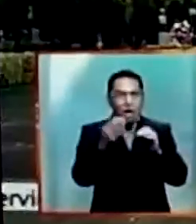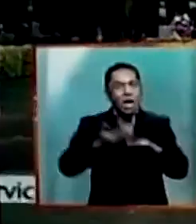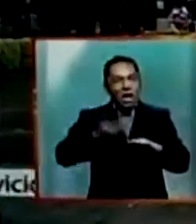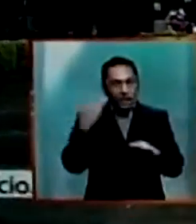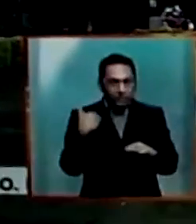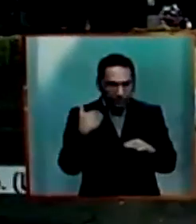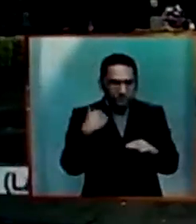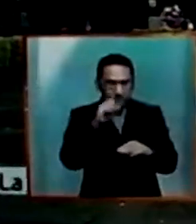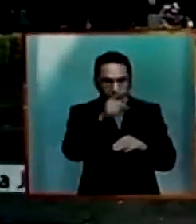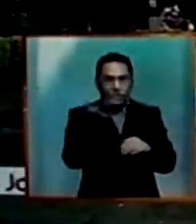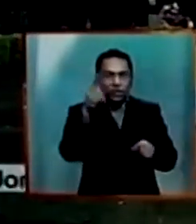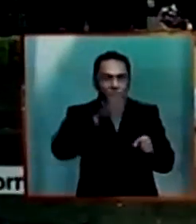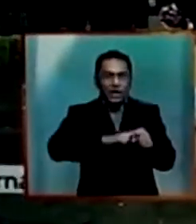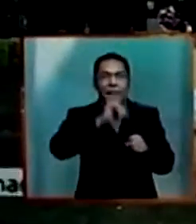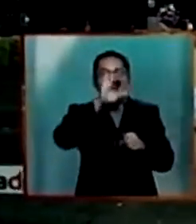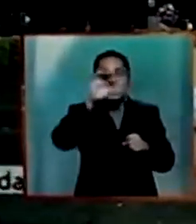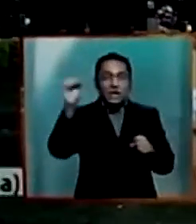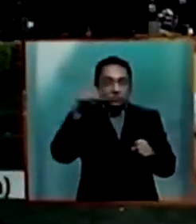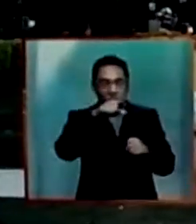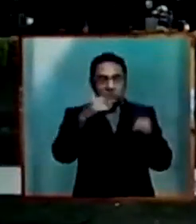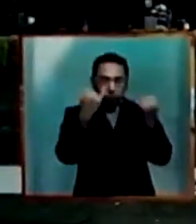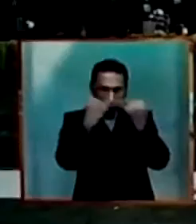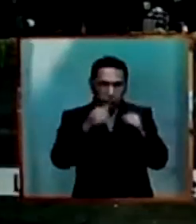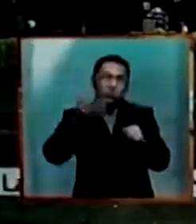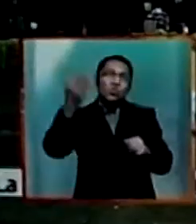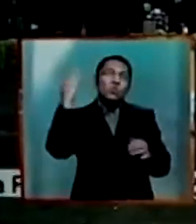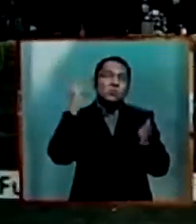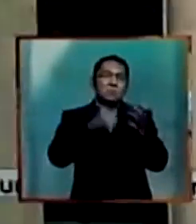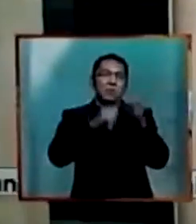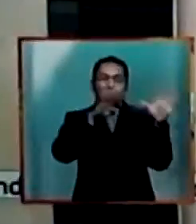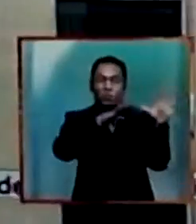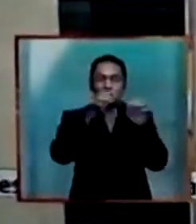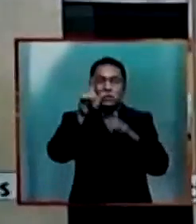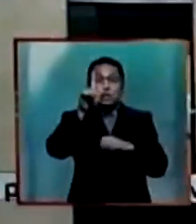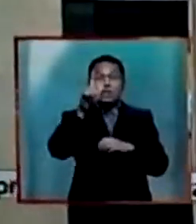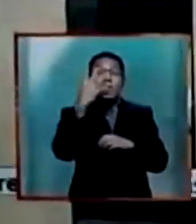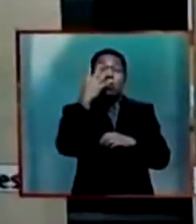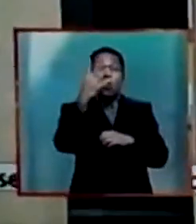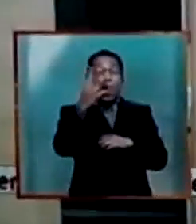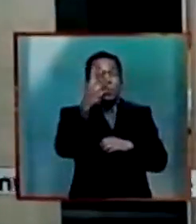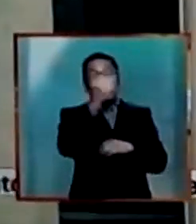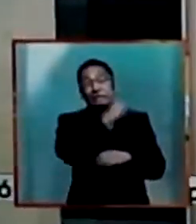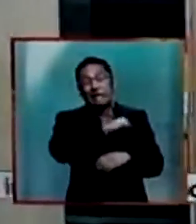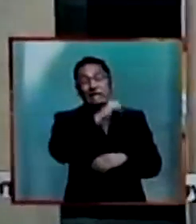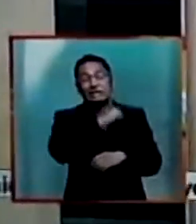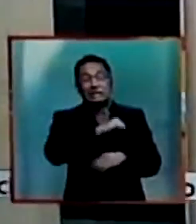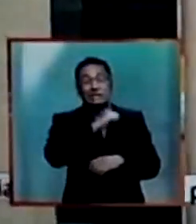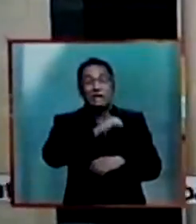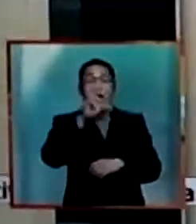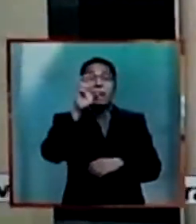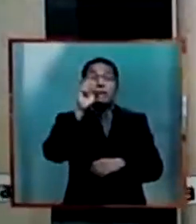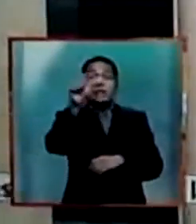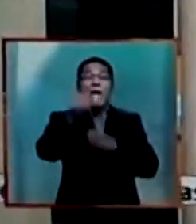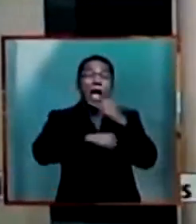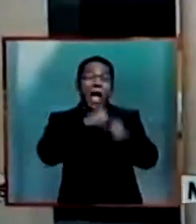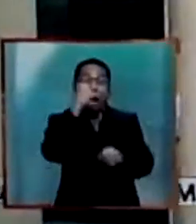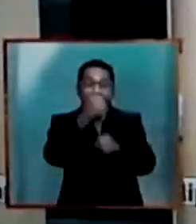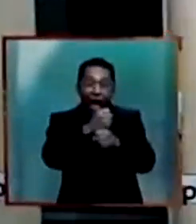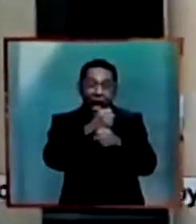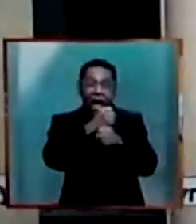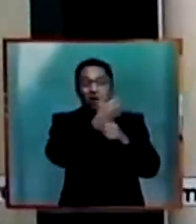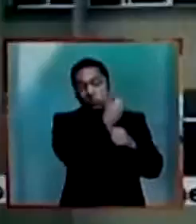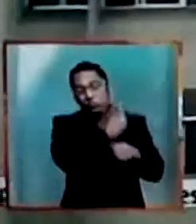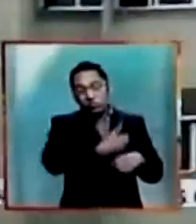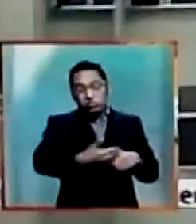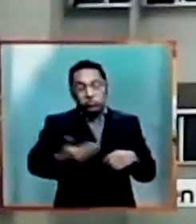preventiva. El Hospital Regional del IMSS se inauguró en 1974, es decir, tiene una antigüedad de 36 años, y se espera que